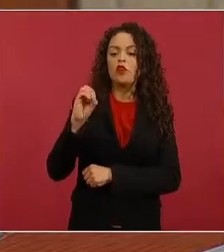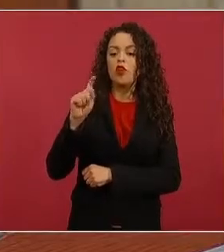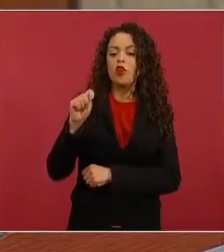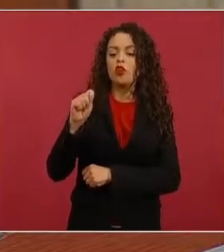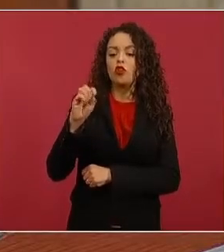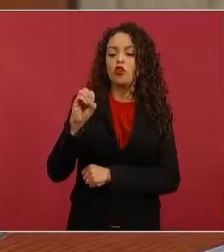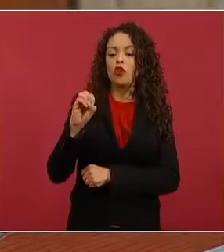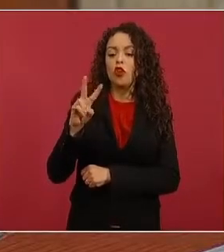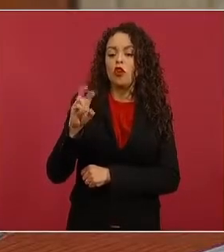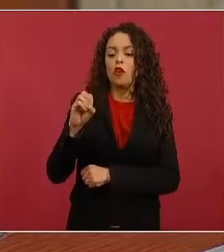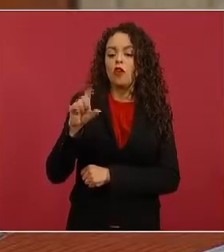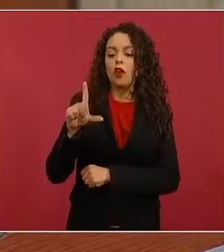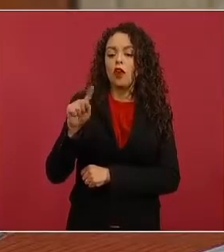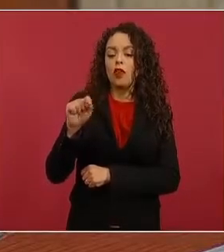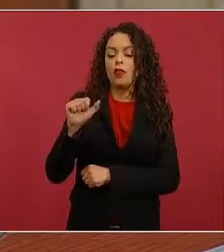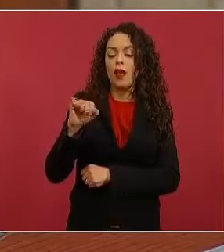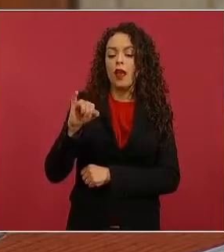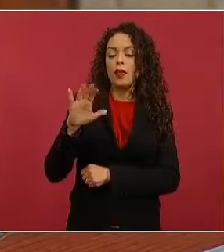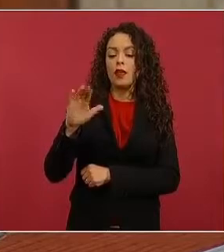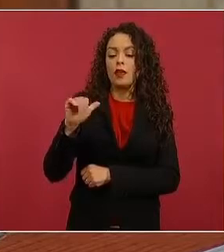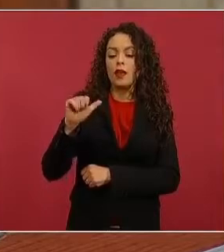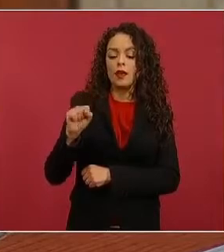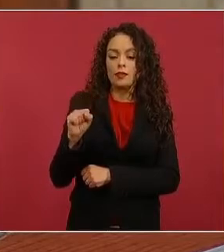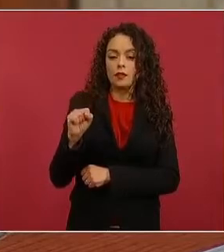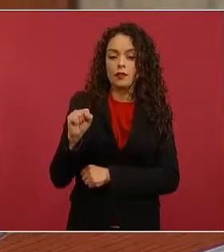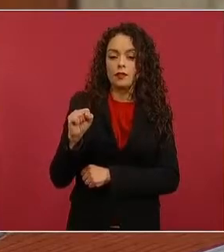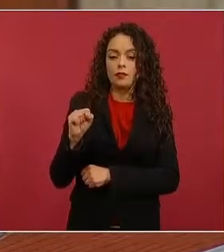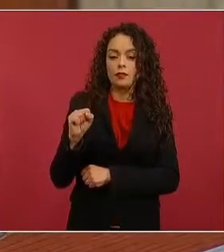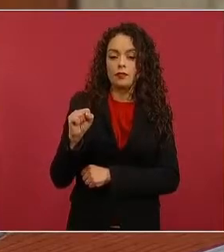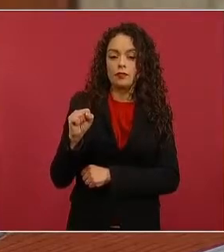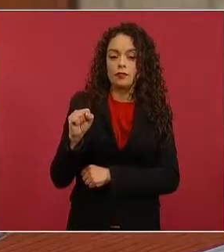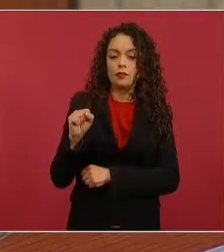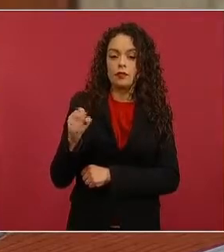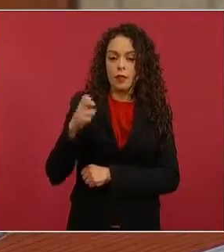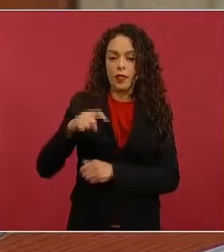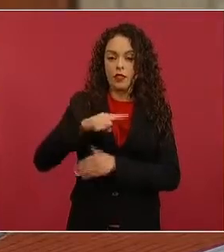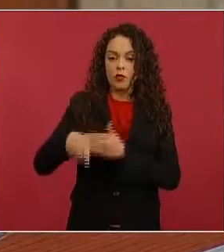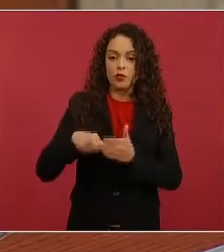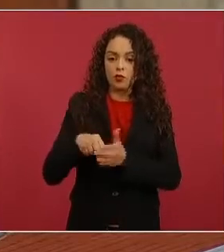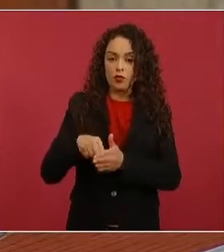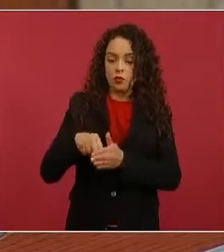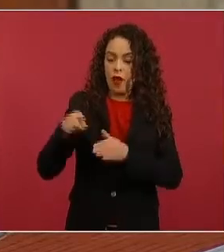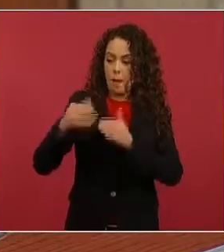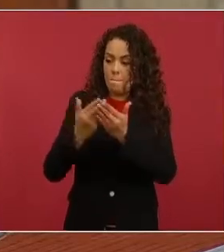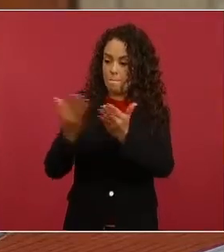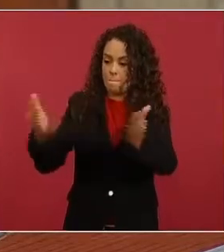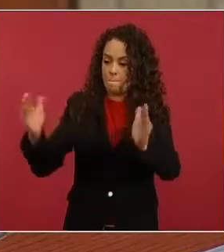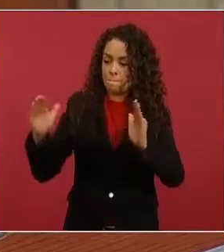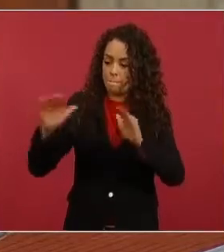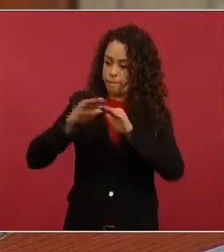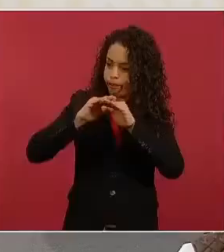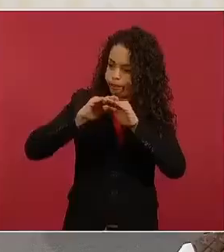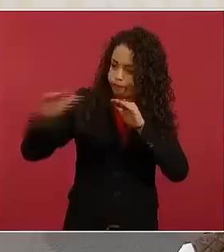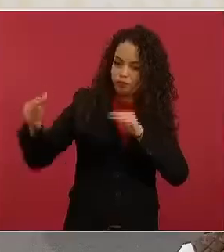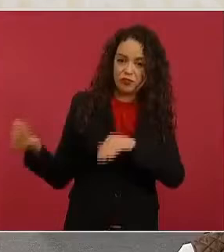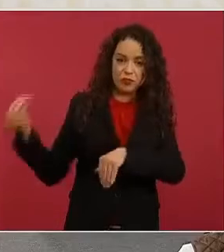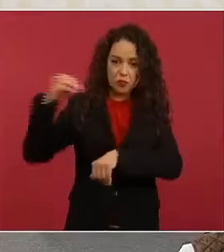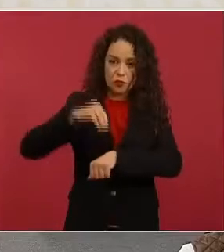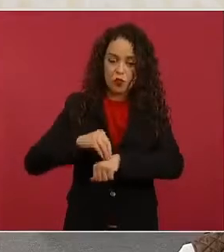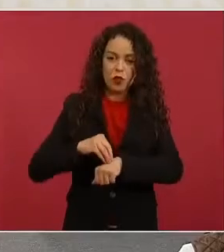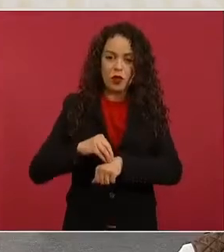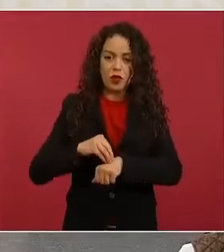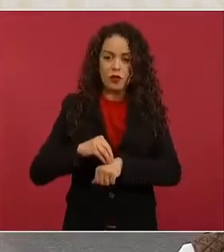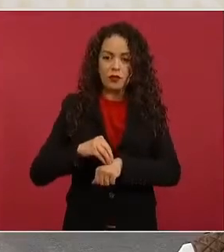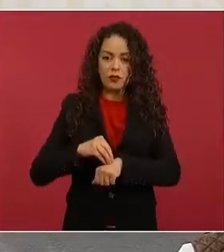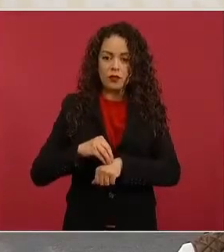fotovoltaicas flotantes en los embalses de las presas. Se utiliza